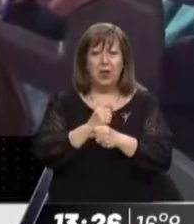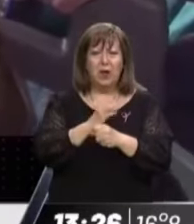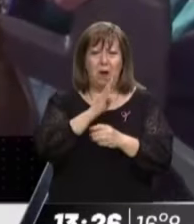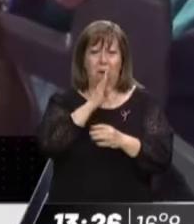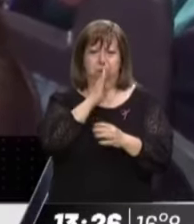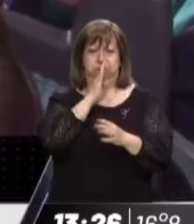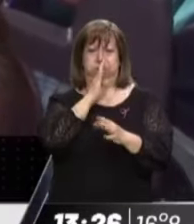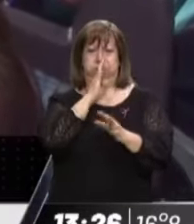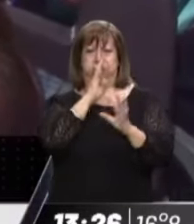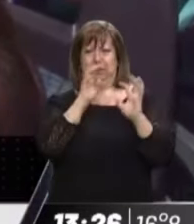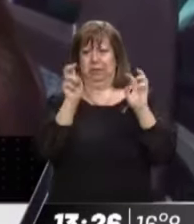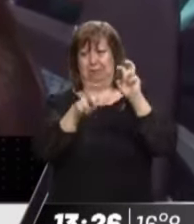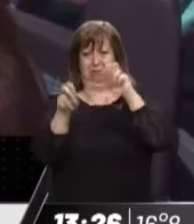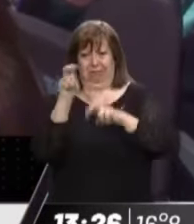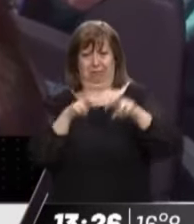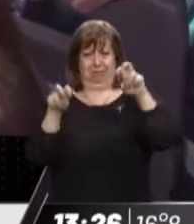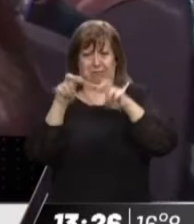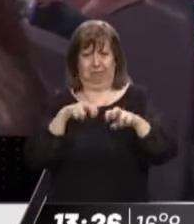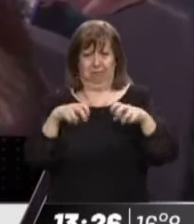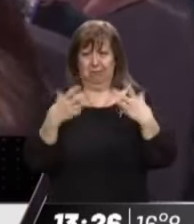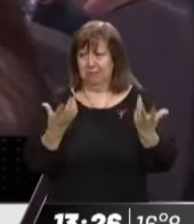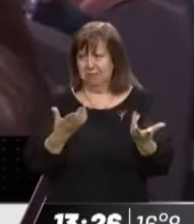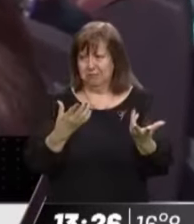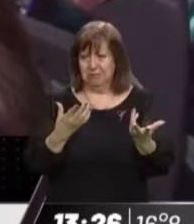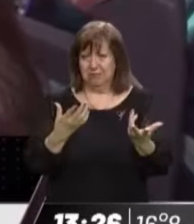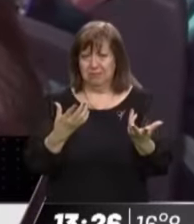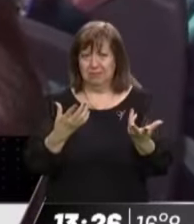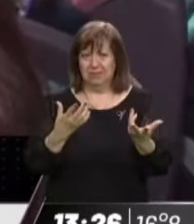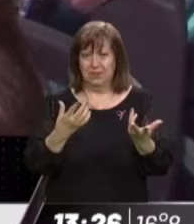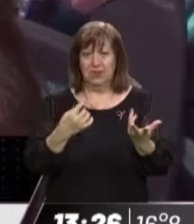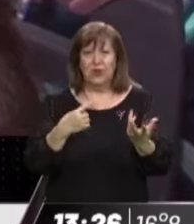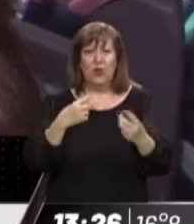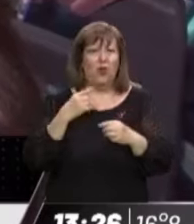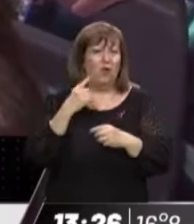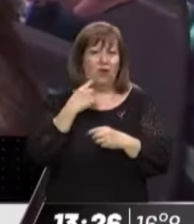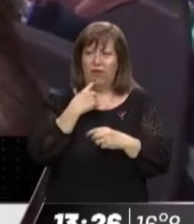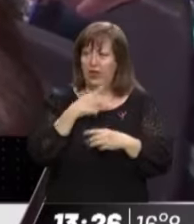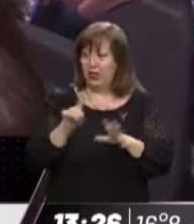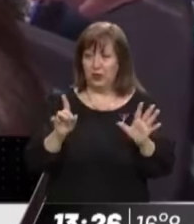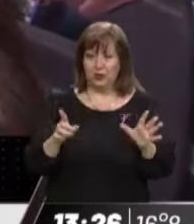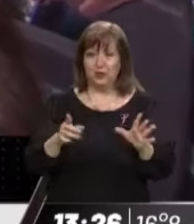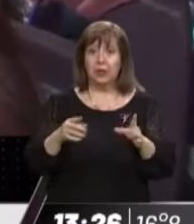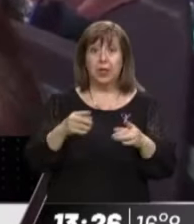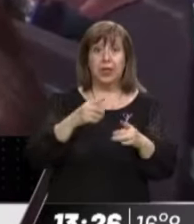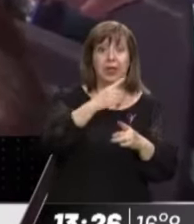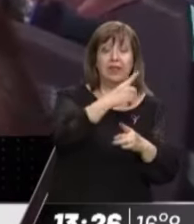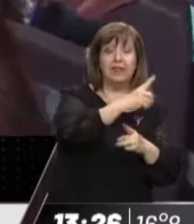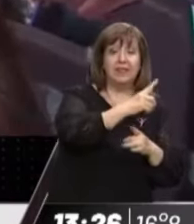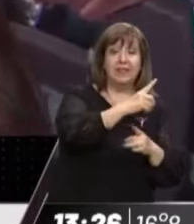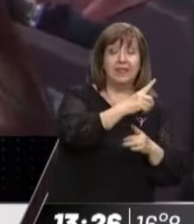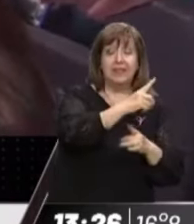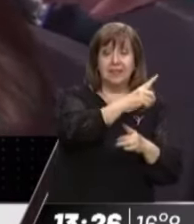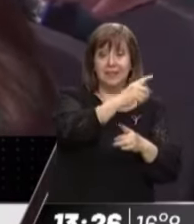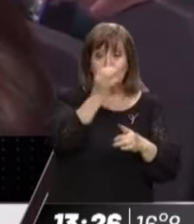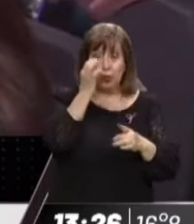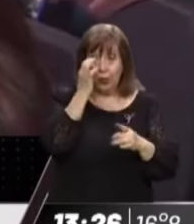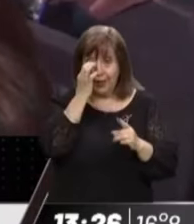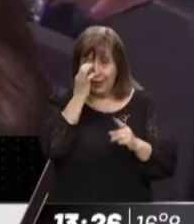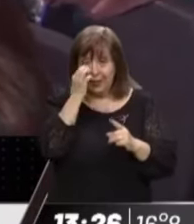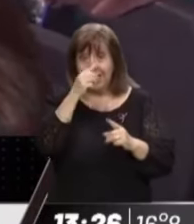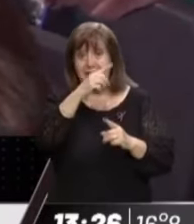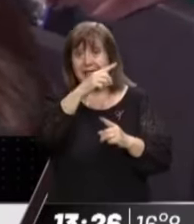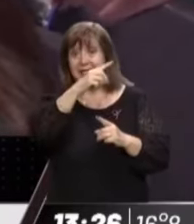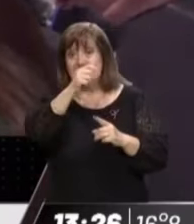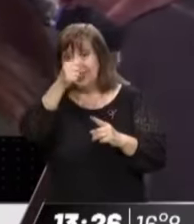Yo soy empleada doméstica, con un sueldo que no llega ni al básico. ¿Se las arregla?